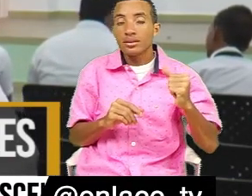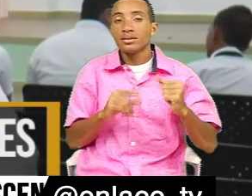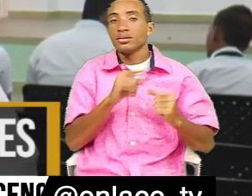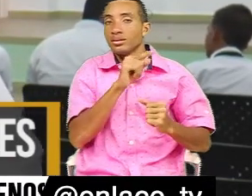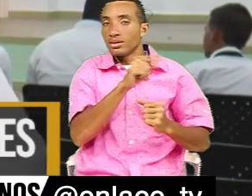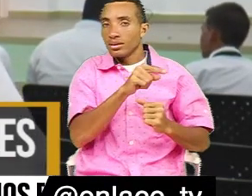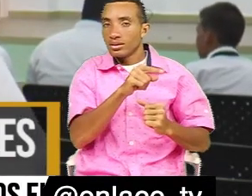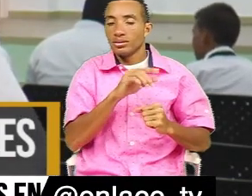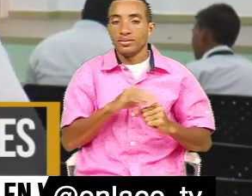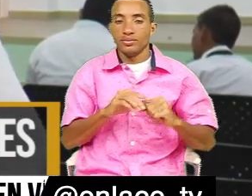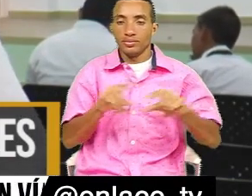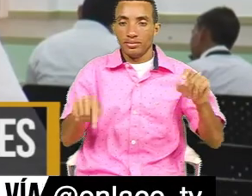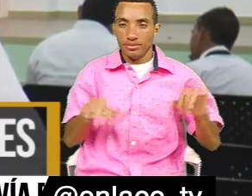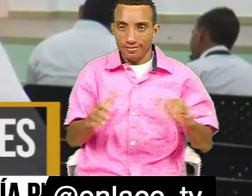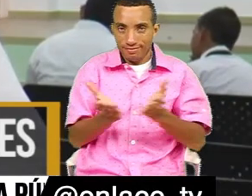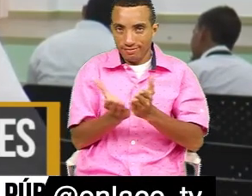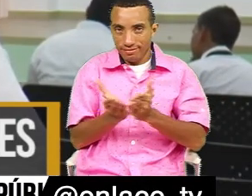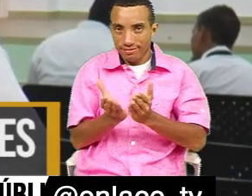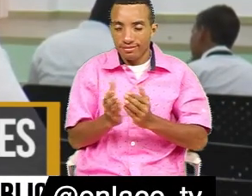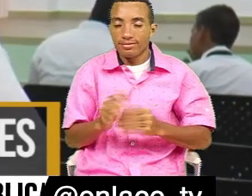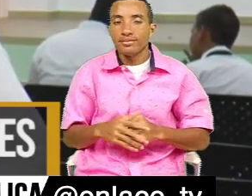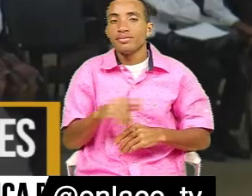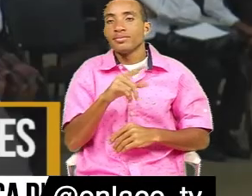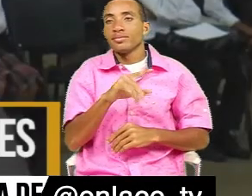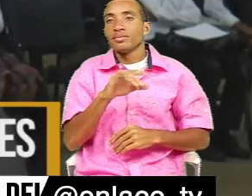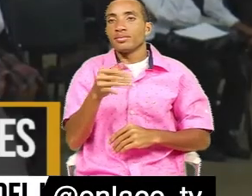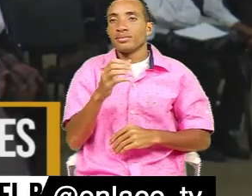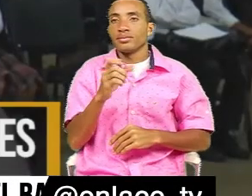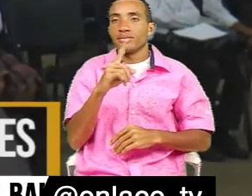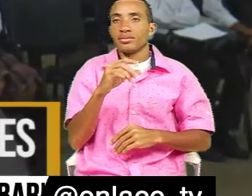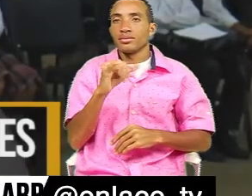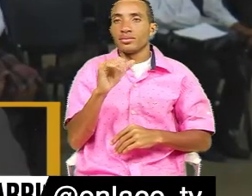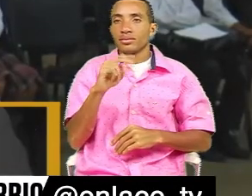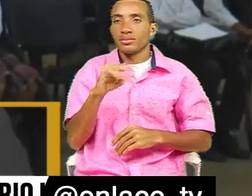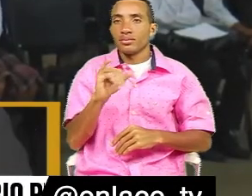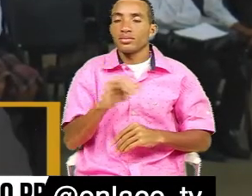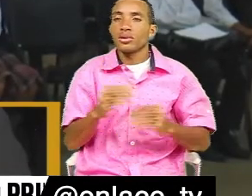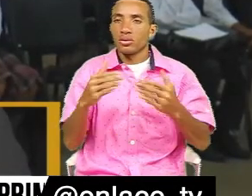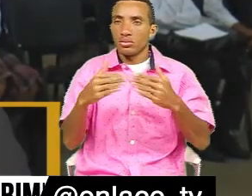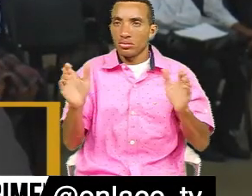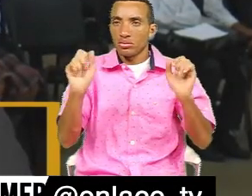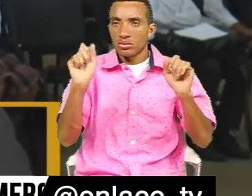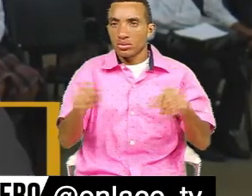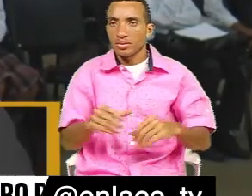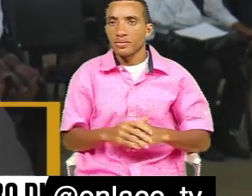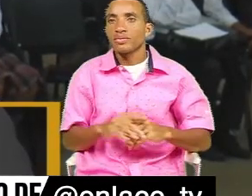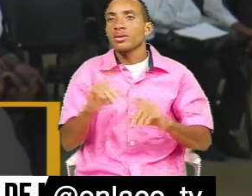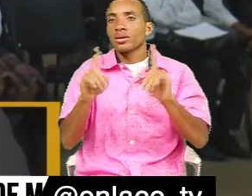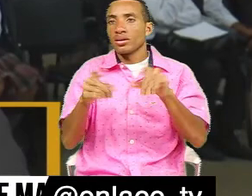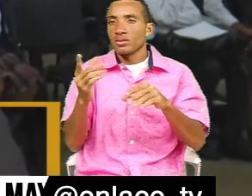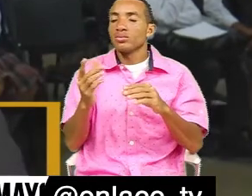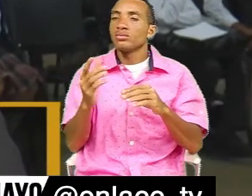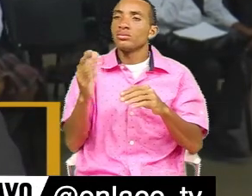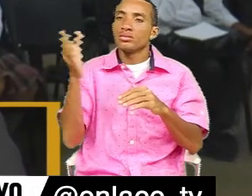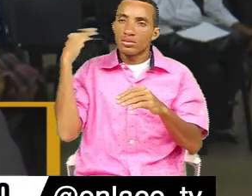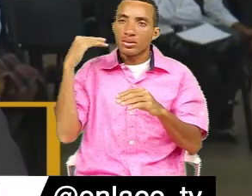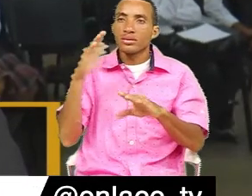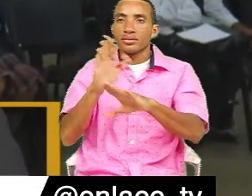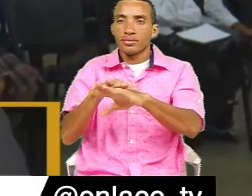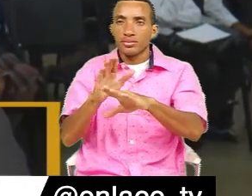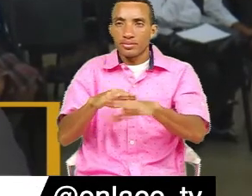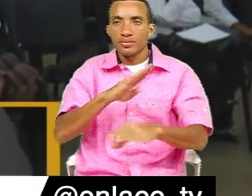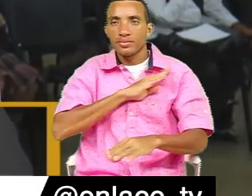quien ha explicado los alcances de esta reunión de hoy. Abrirles el espacio, como en alguna ocasión se les había dicho, con el alcalde,